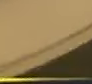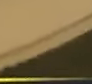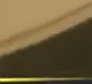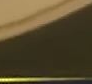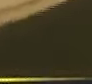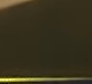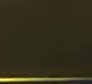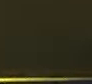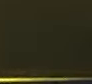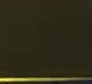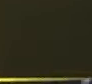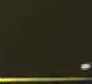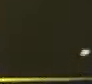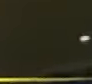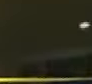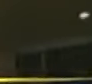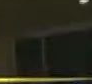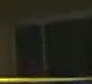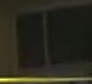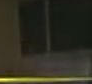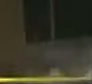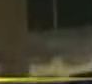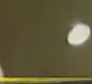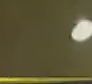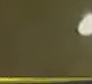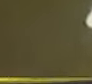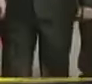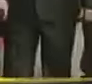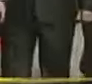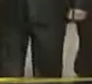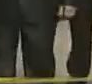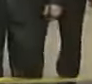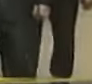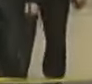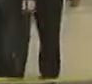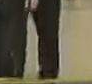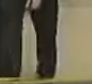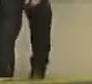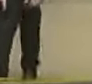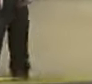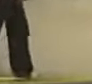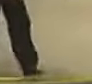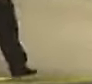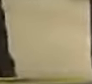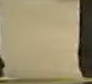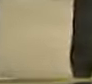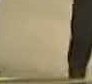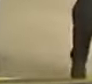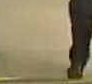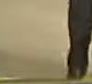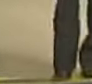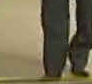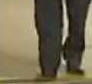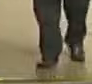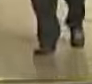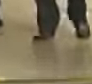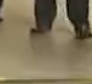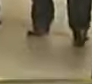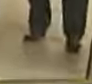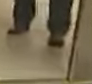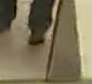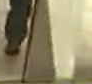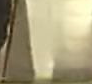Internacional de Prensa del Consejo Nacional Electoral para participar en este importante acto que es de